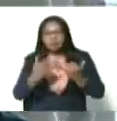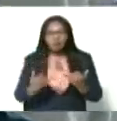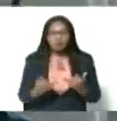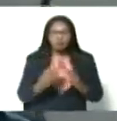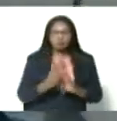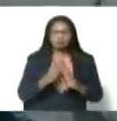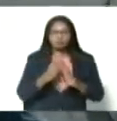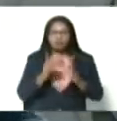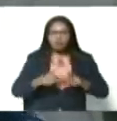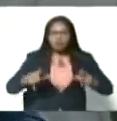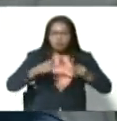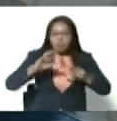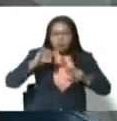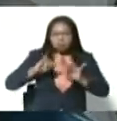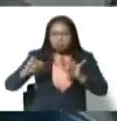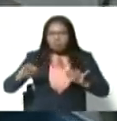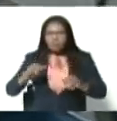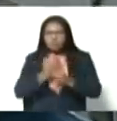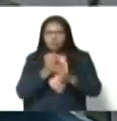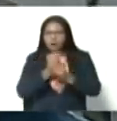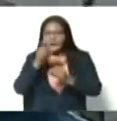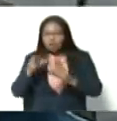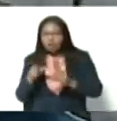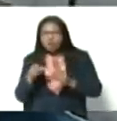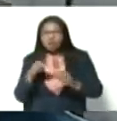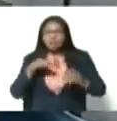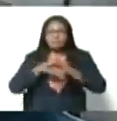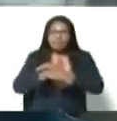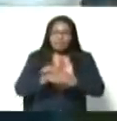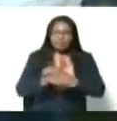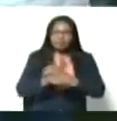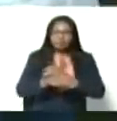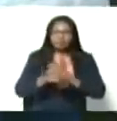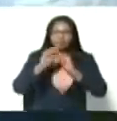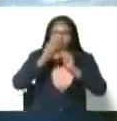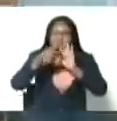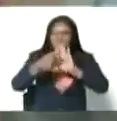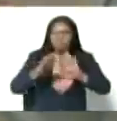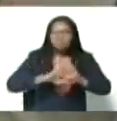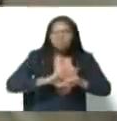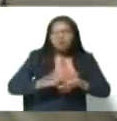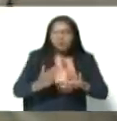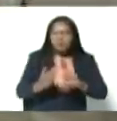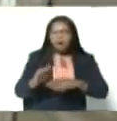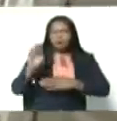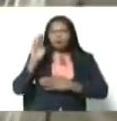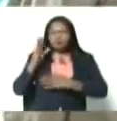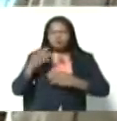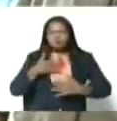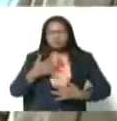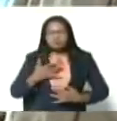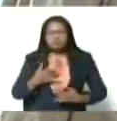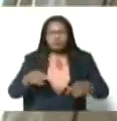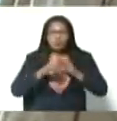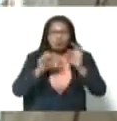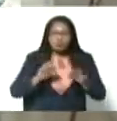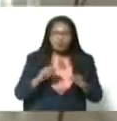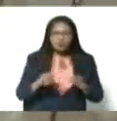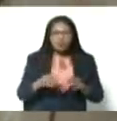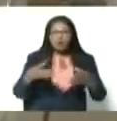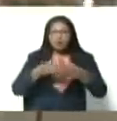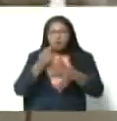filas del Metro de Caracas. Justamente un reconocimiento con mucho compromiso, con mucho sentimiento de la